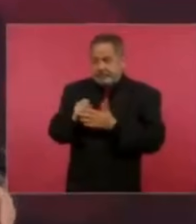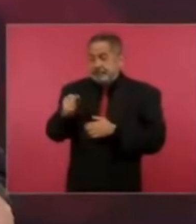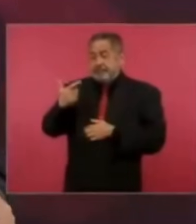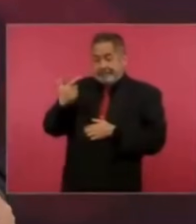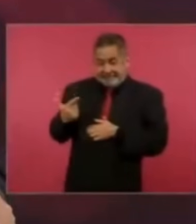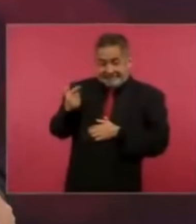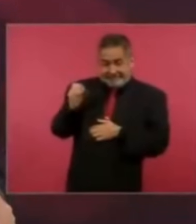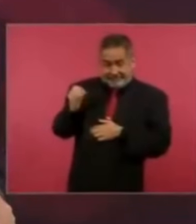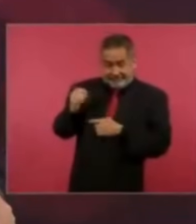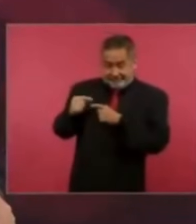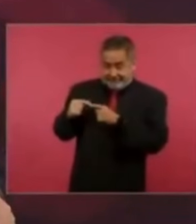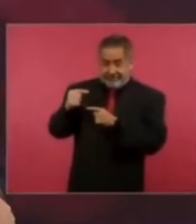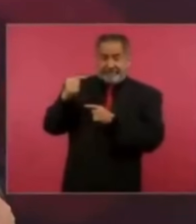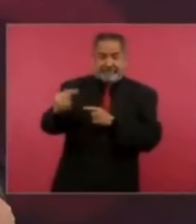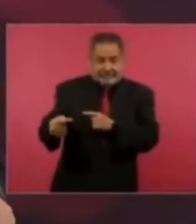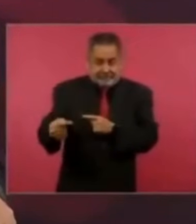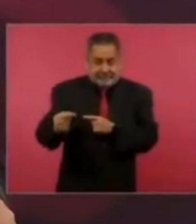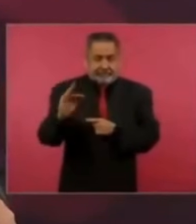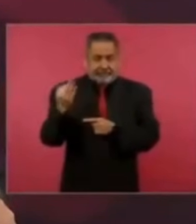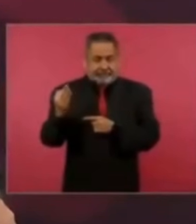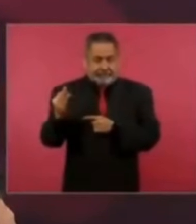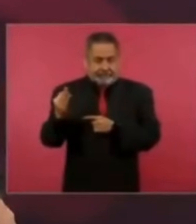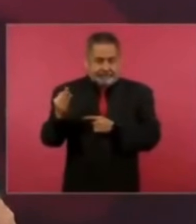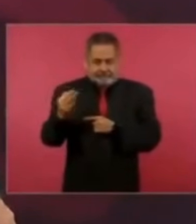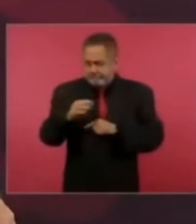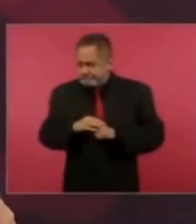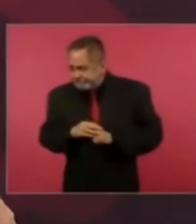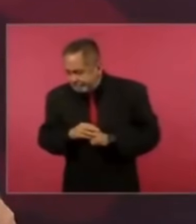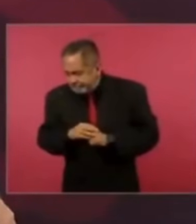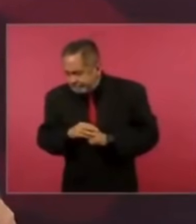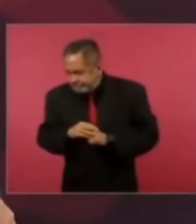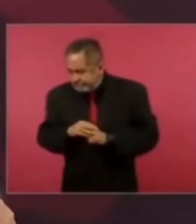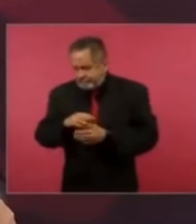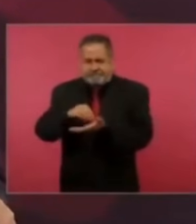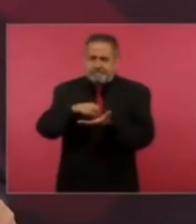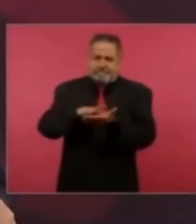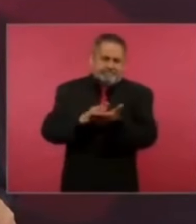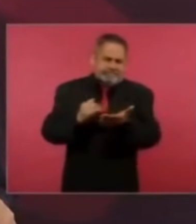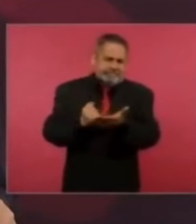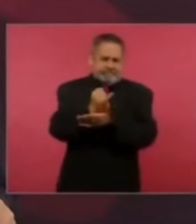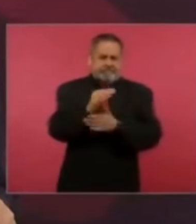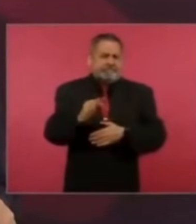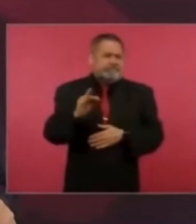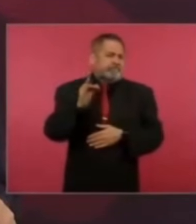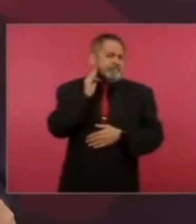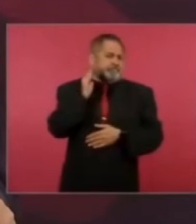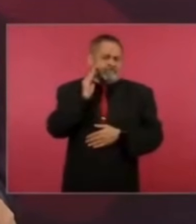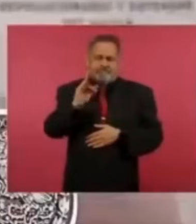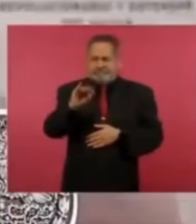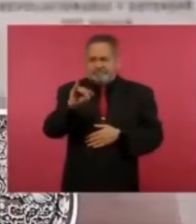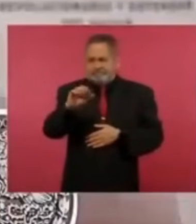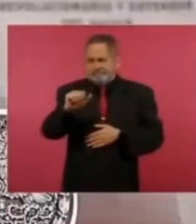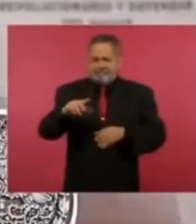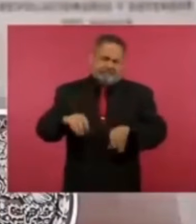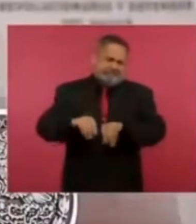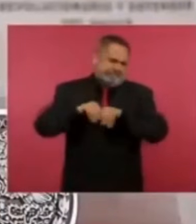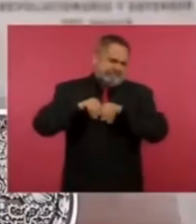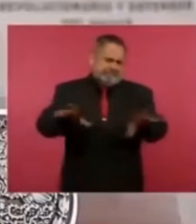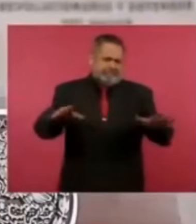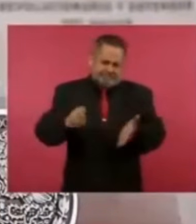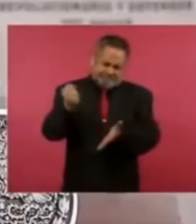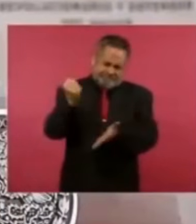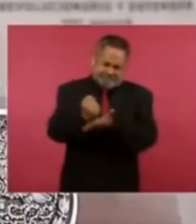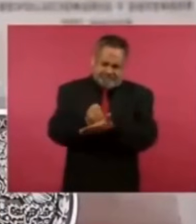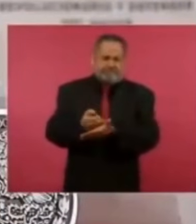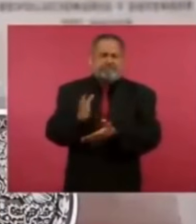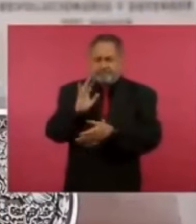de octubre y en febrero ya la Fiscalía da a conocer el dictamen de